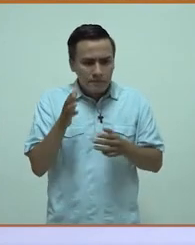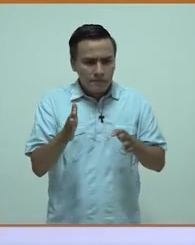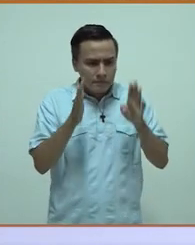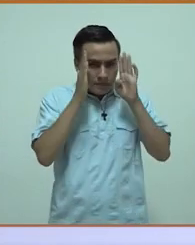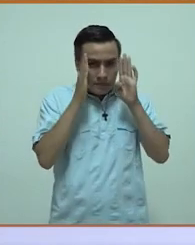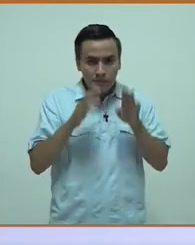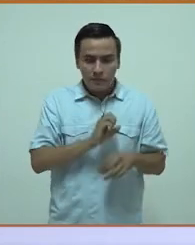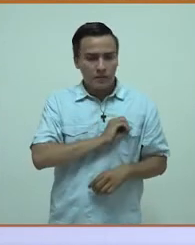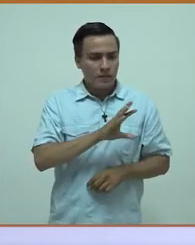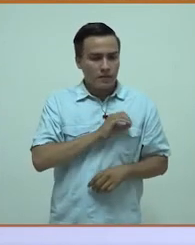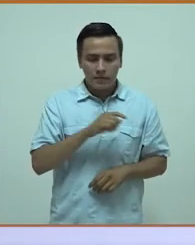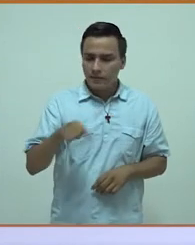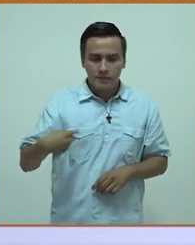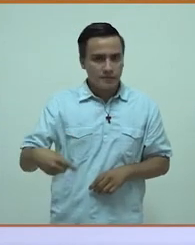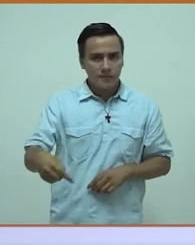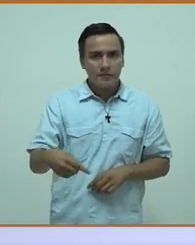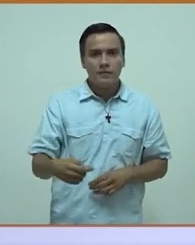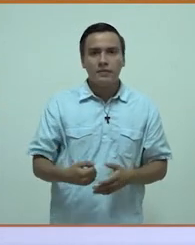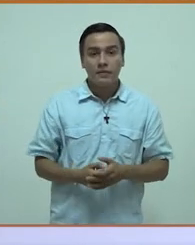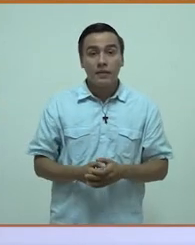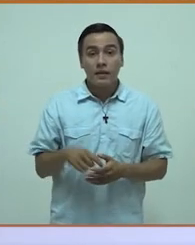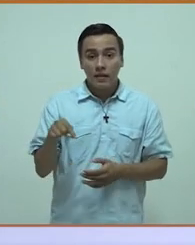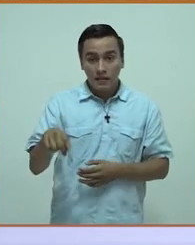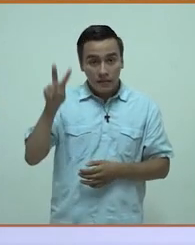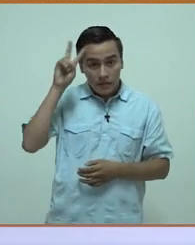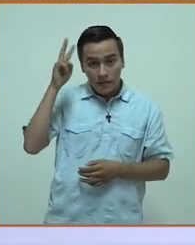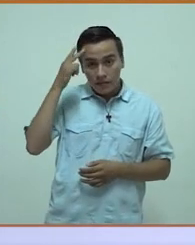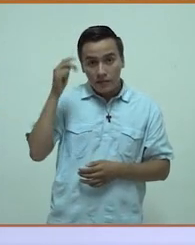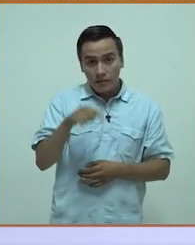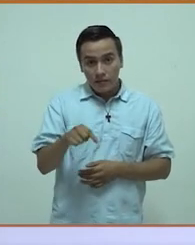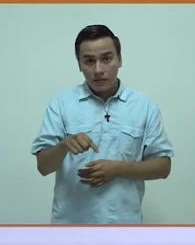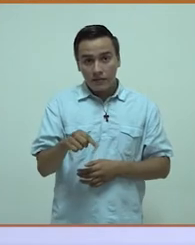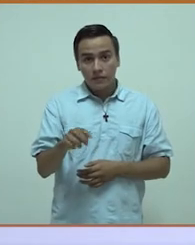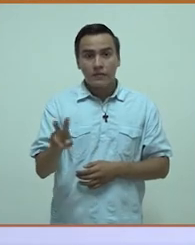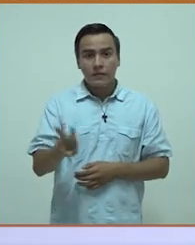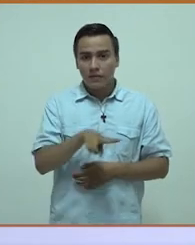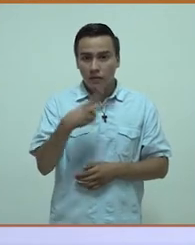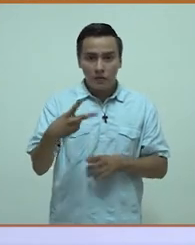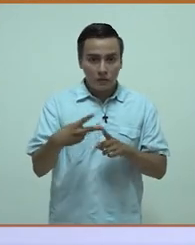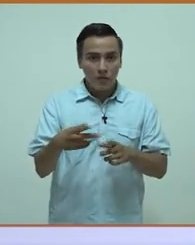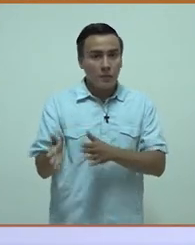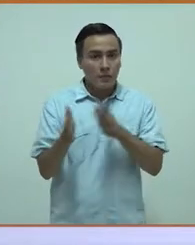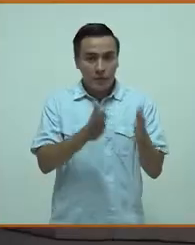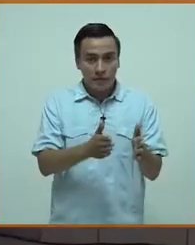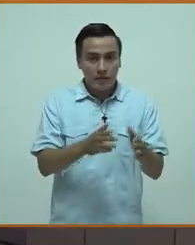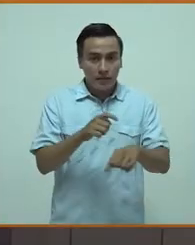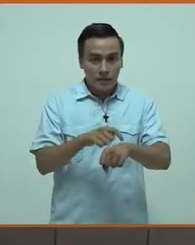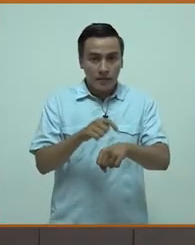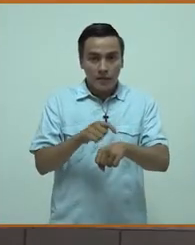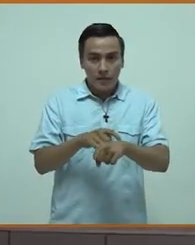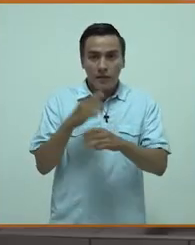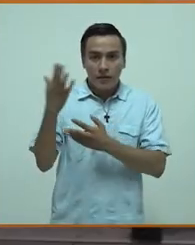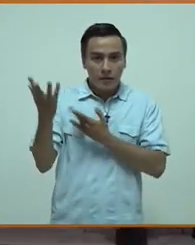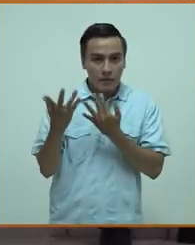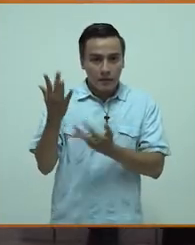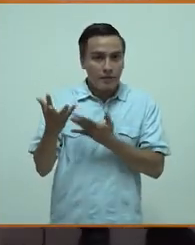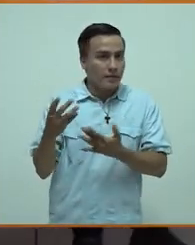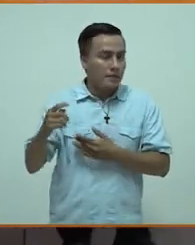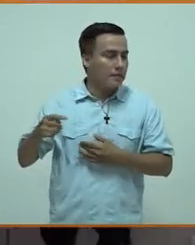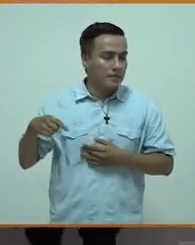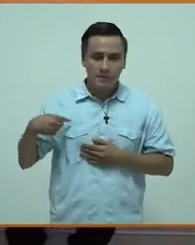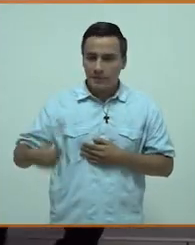abiertos y corazón palpitante. En ese sentido, damos el segundo momento del tiempo del Adviento, el